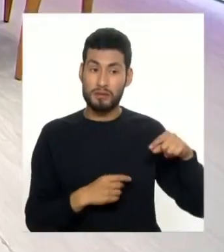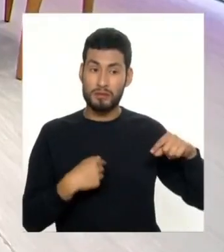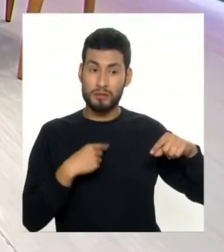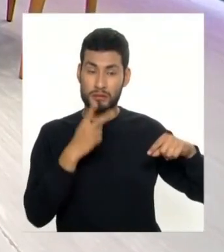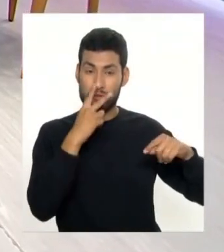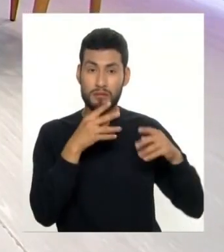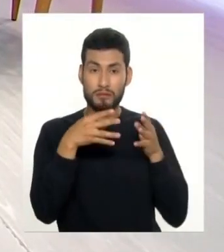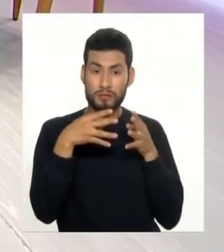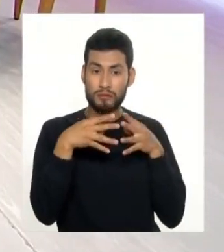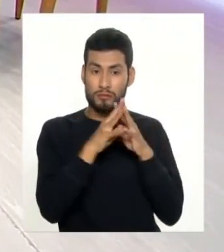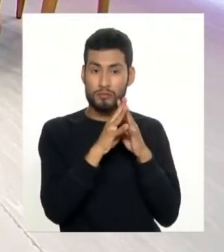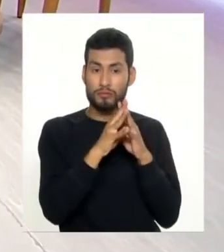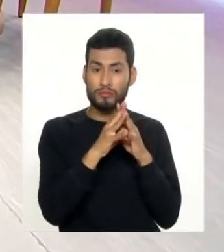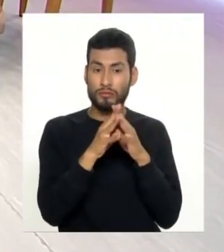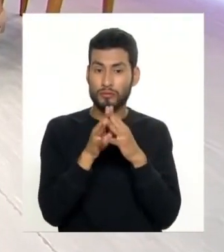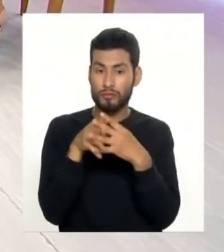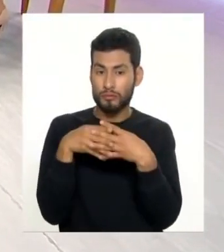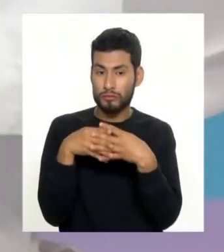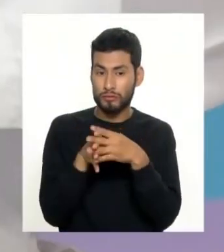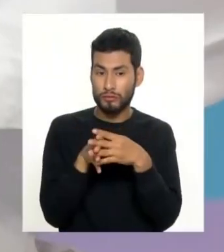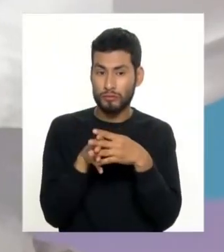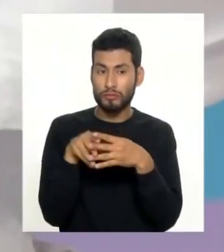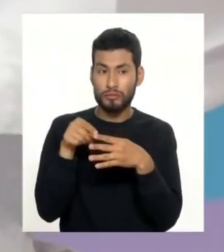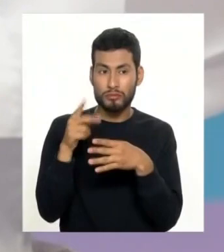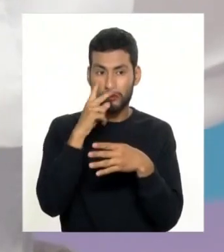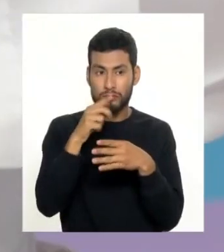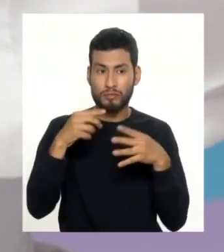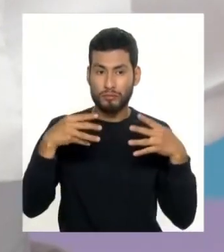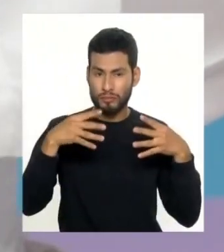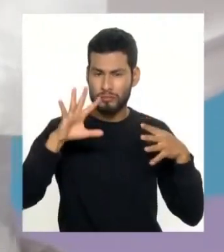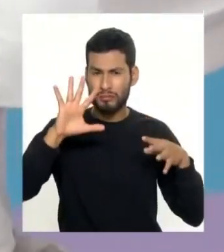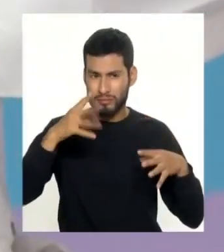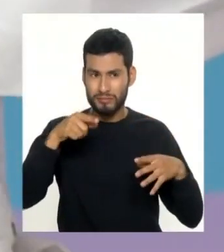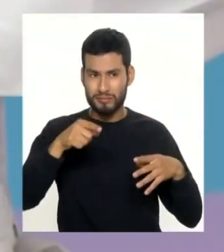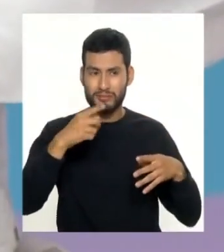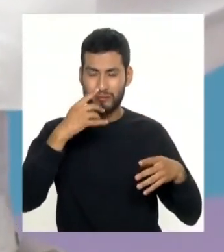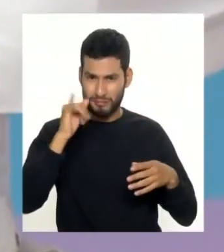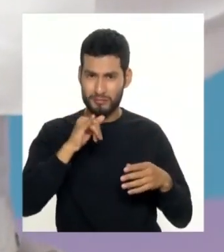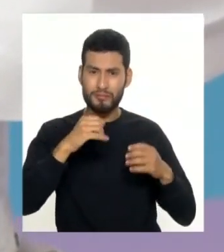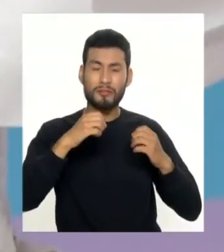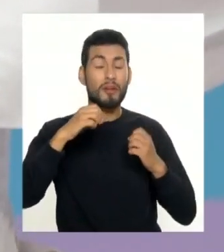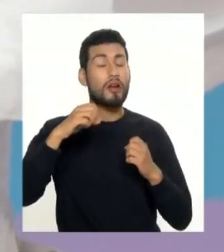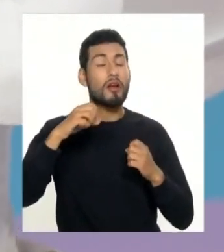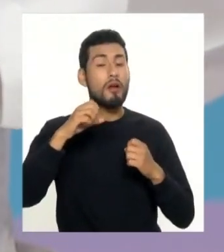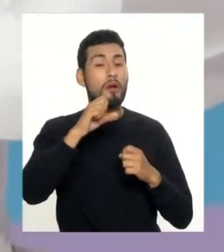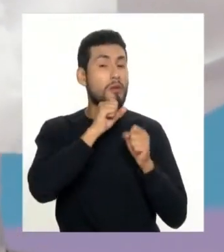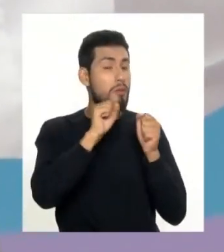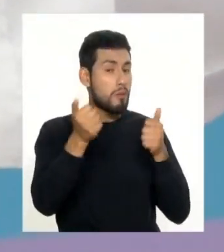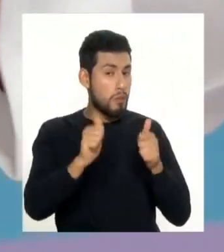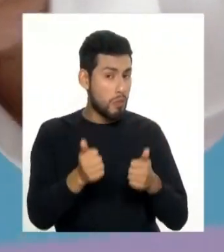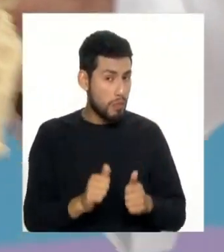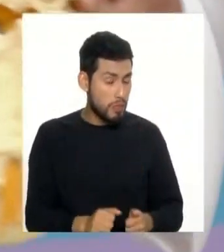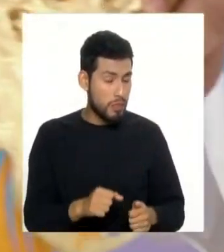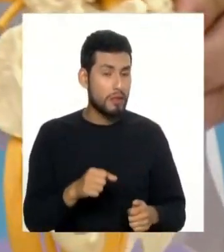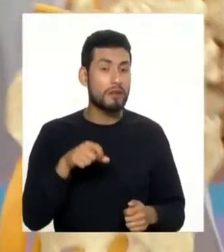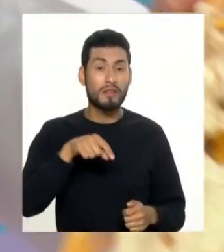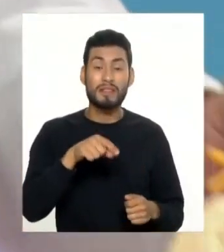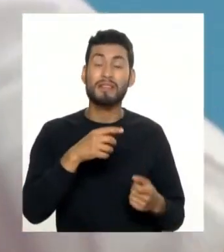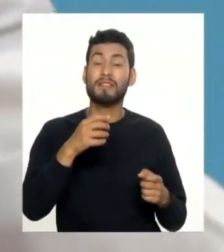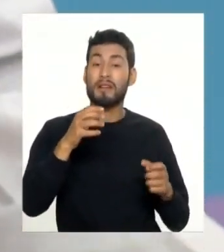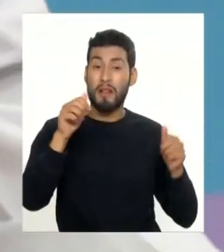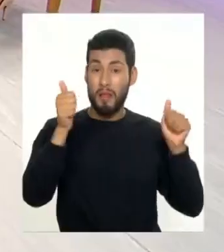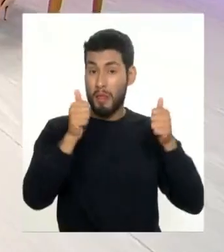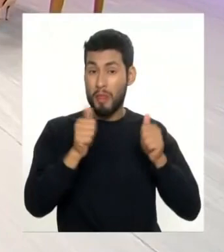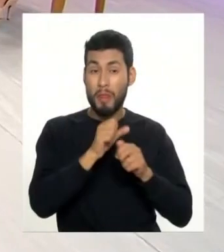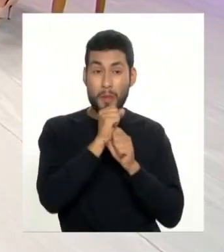parte posterior, que son las articulaciones facetarias, que también entran en el proceso degenerativo. Entonces, en este proceso